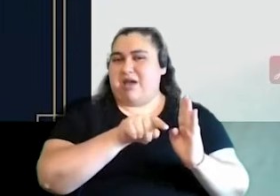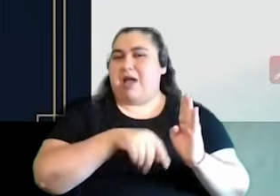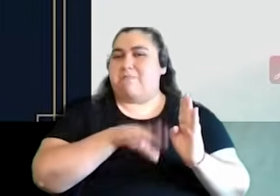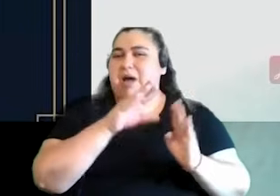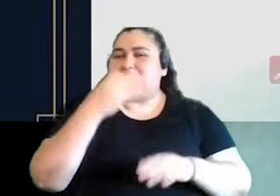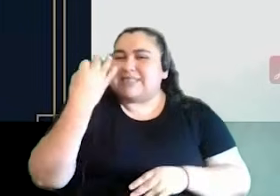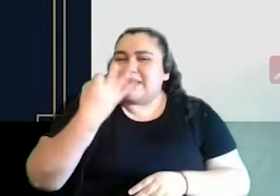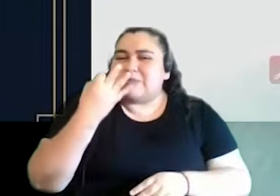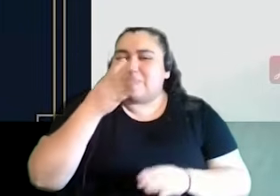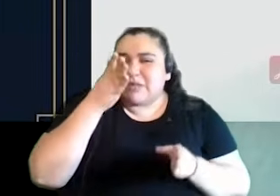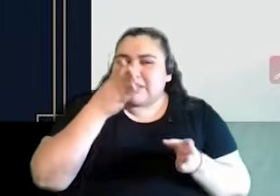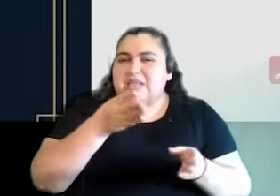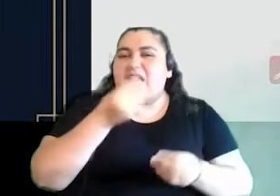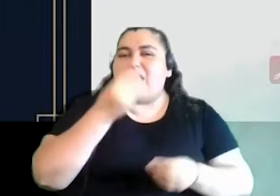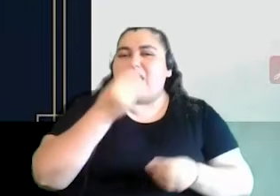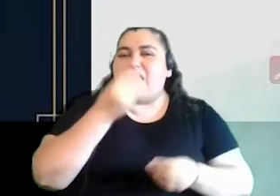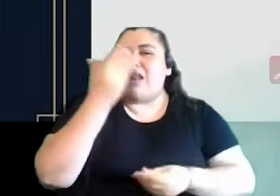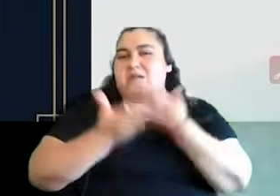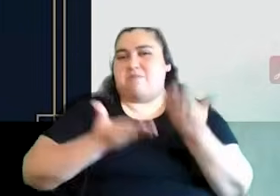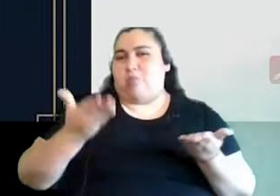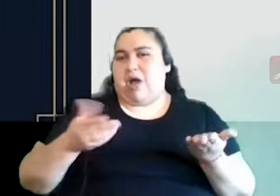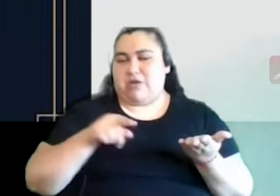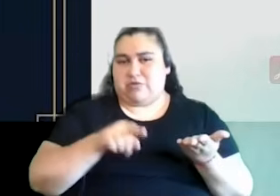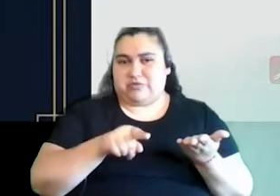a personas humanas de sucesiones individuales.